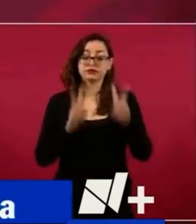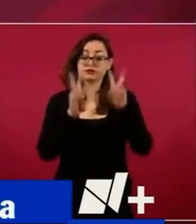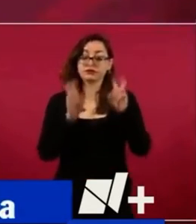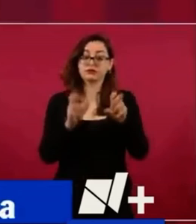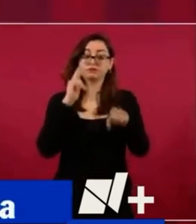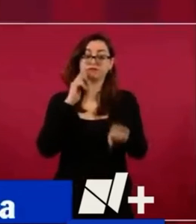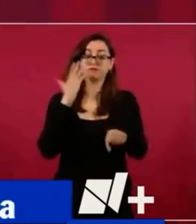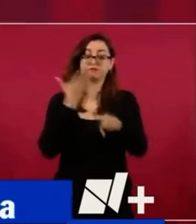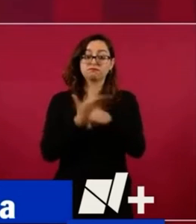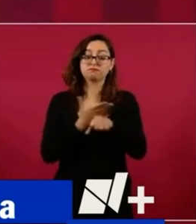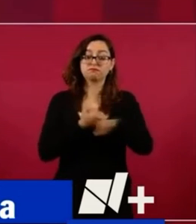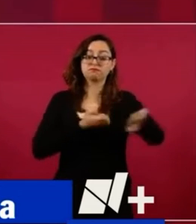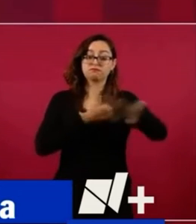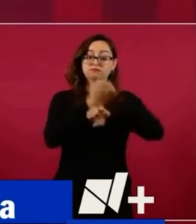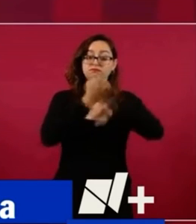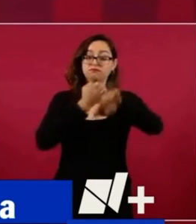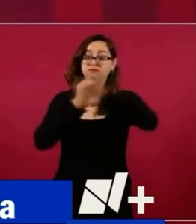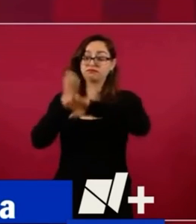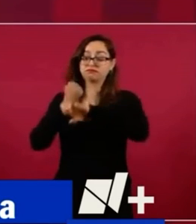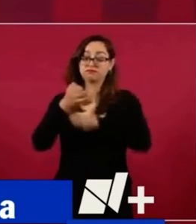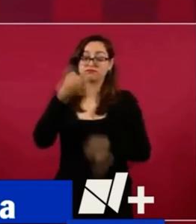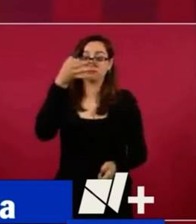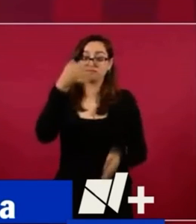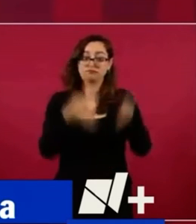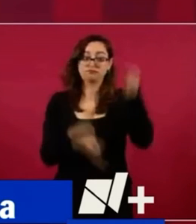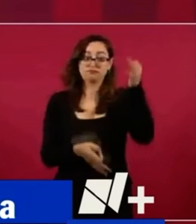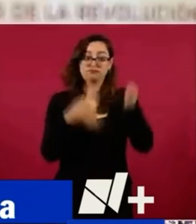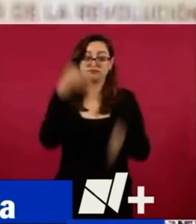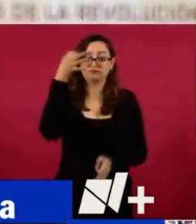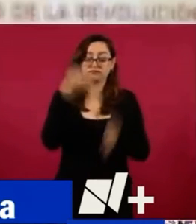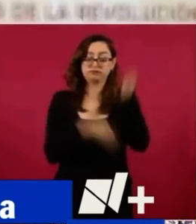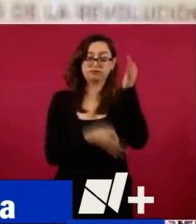estatales mi recomendación